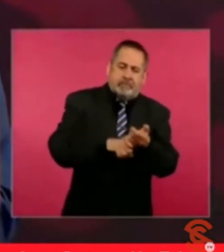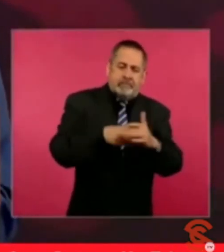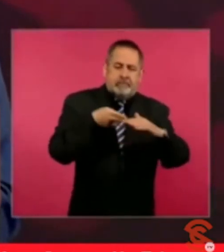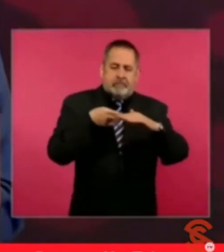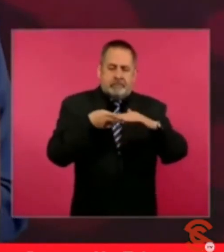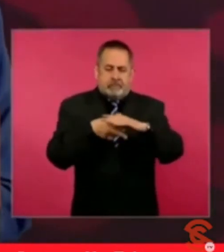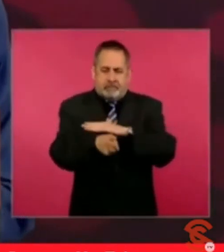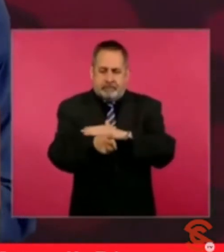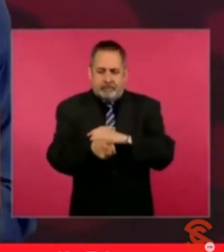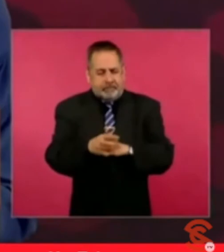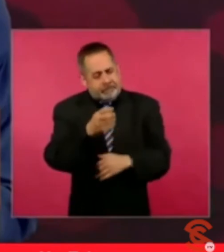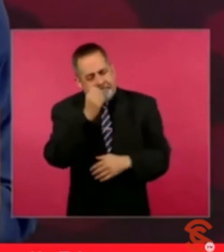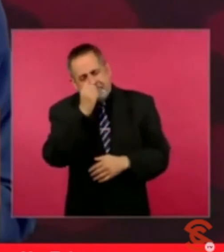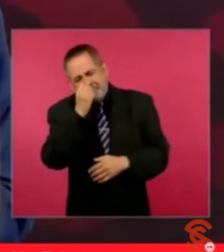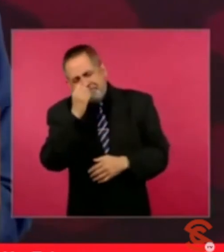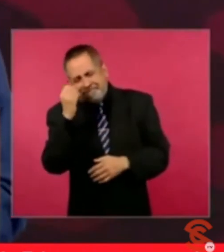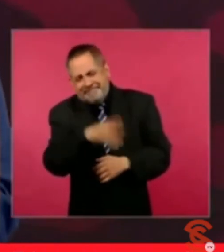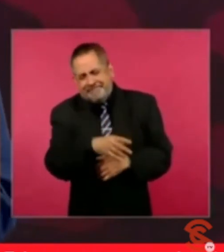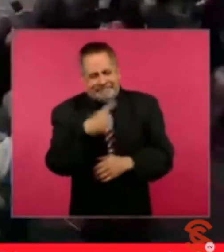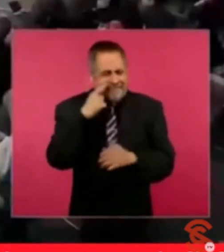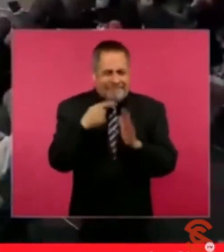Es buenísimo.